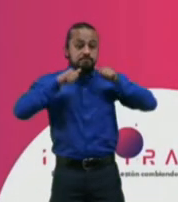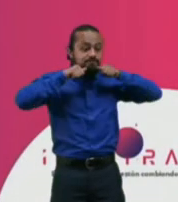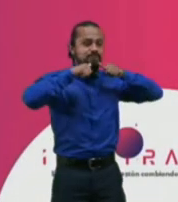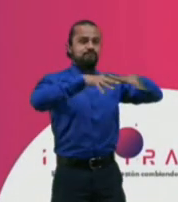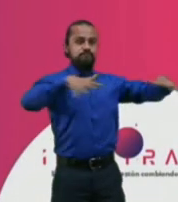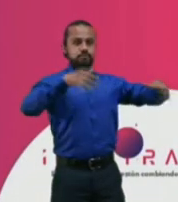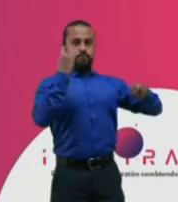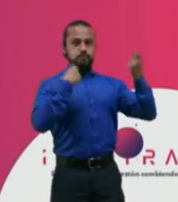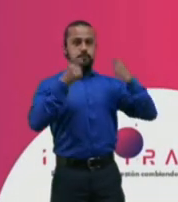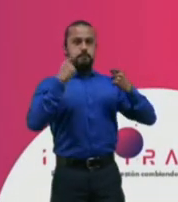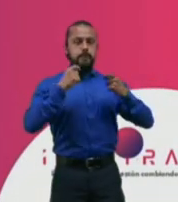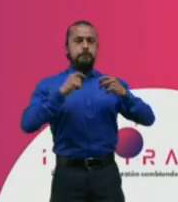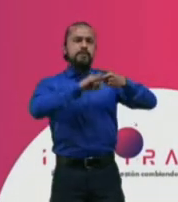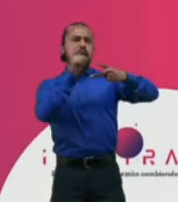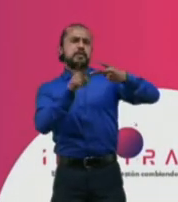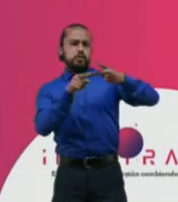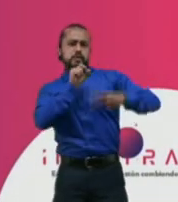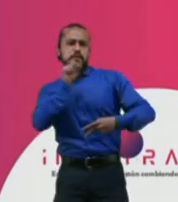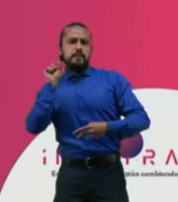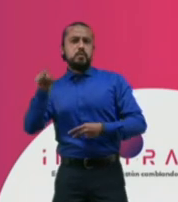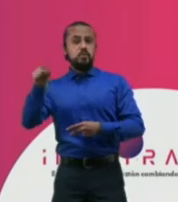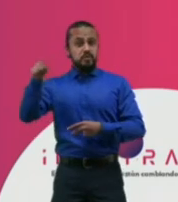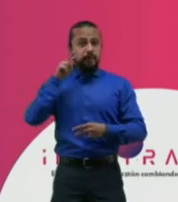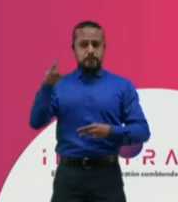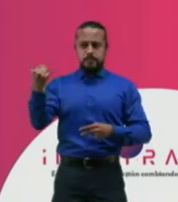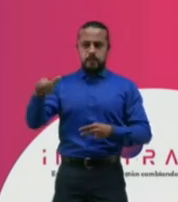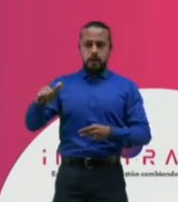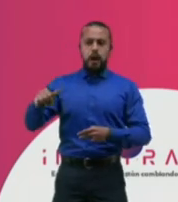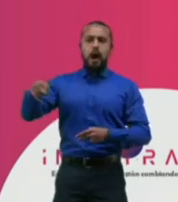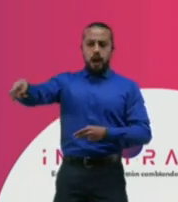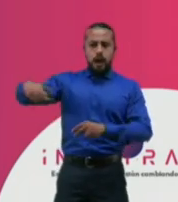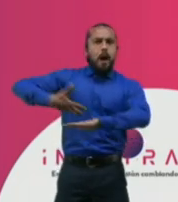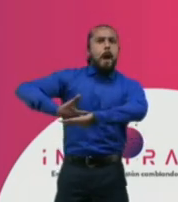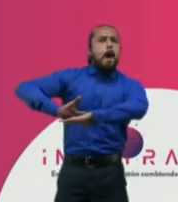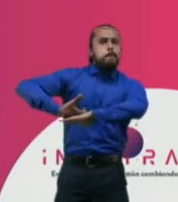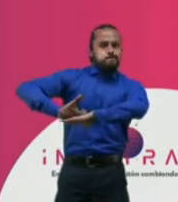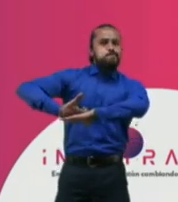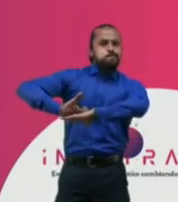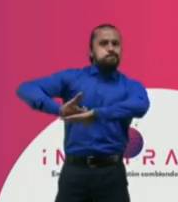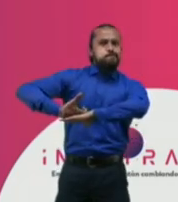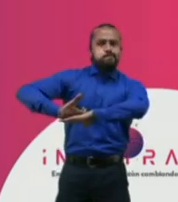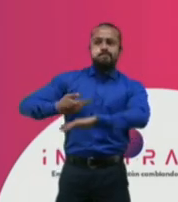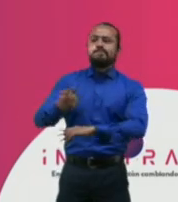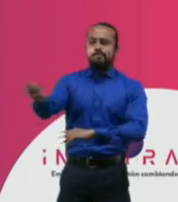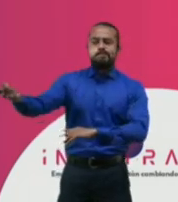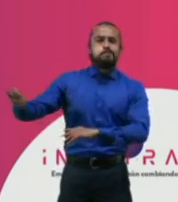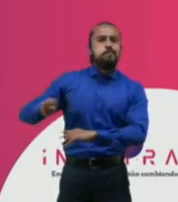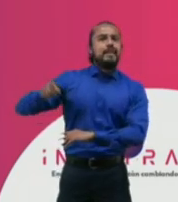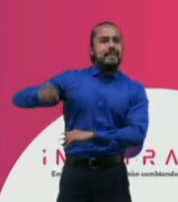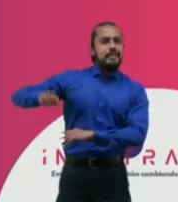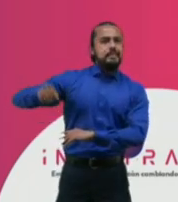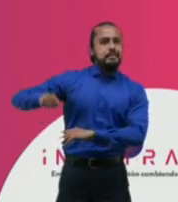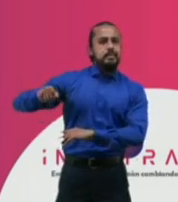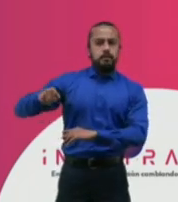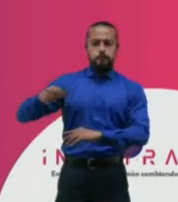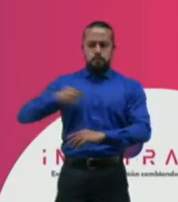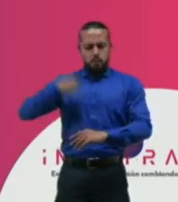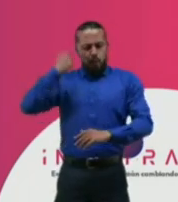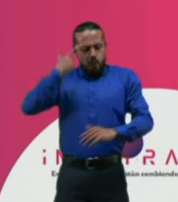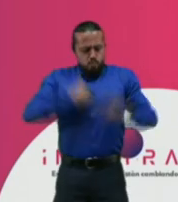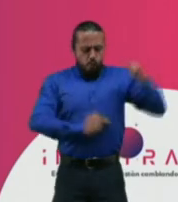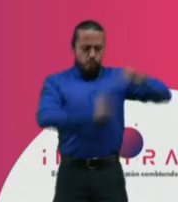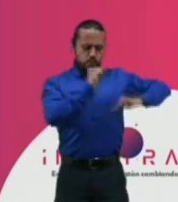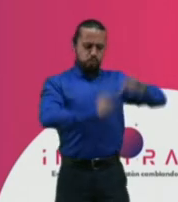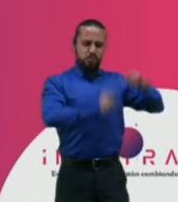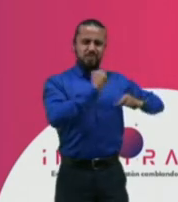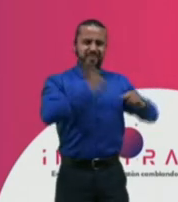necesidad existe en el mercado, ¿cuáles son los elementos que debo priorizar para la construcción del modelo de negocio? Eso lo digo para